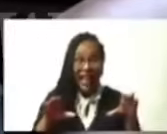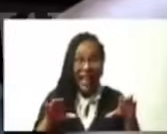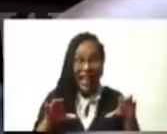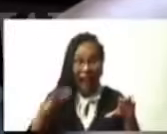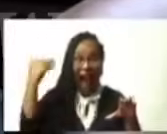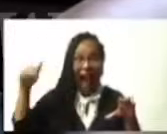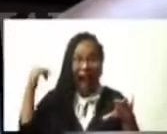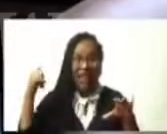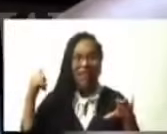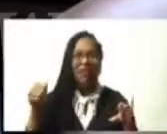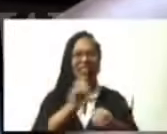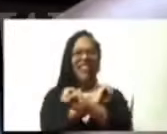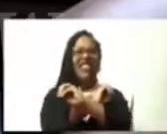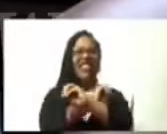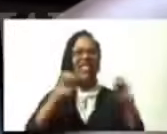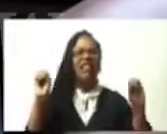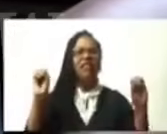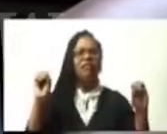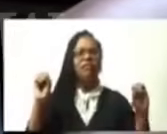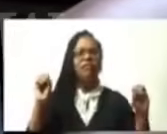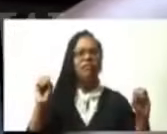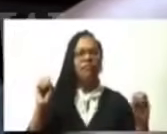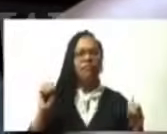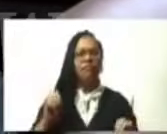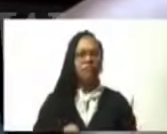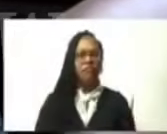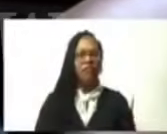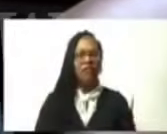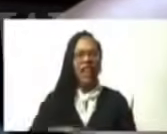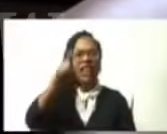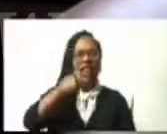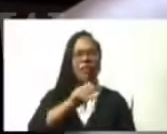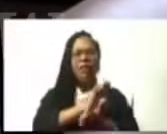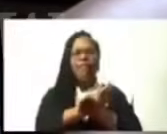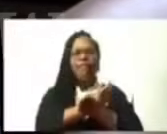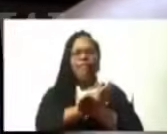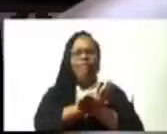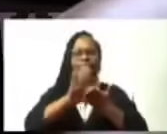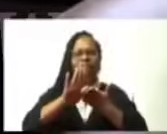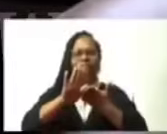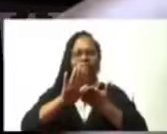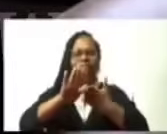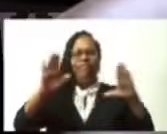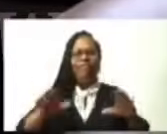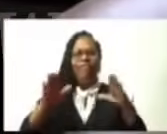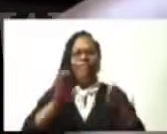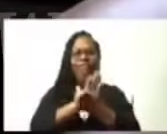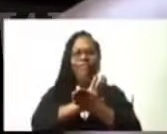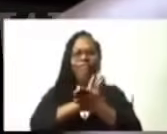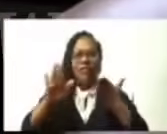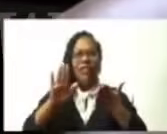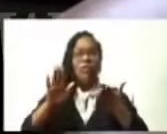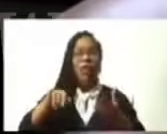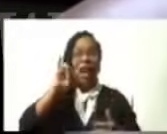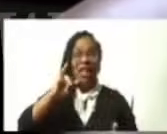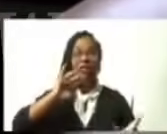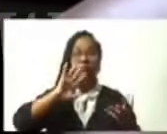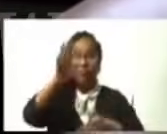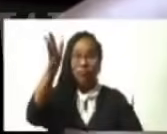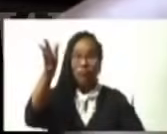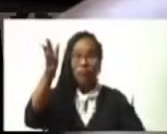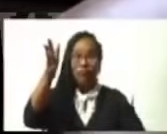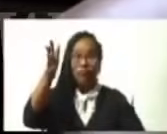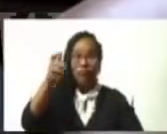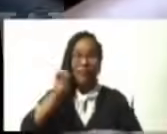para poder hablar ciertas cosas. Este es un disturbio que afectó al país. Este es un disturbio que afectó